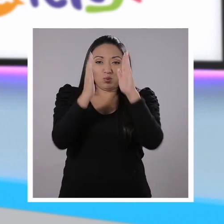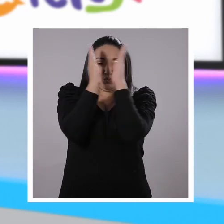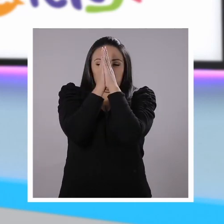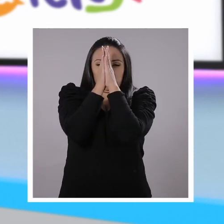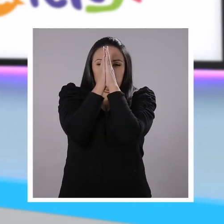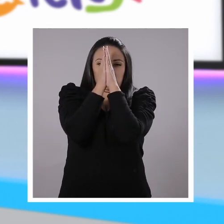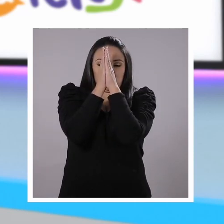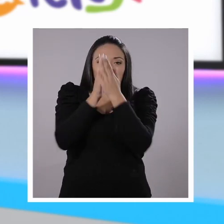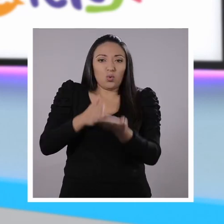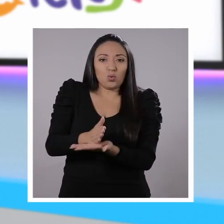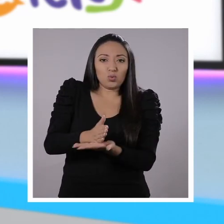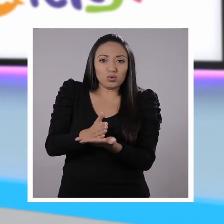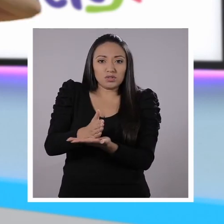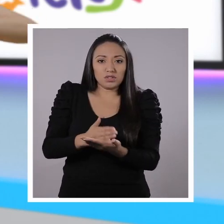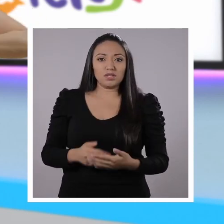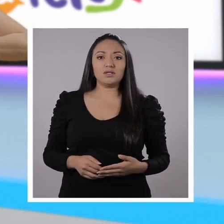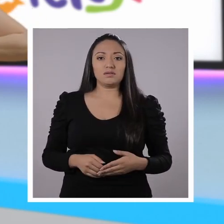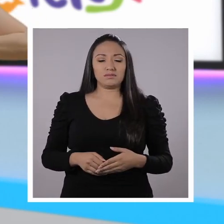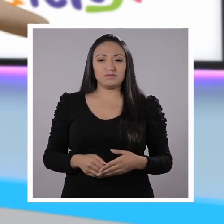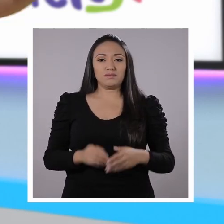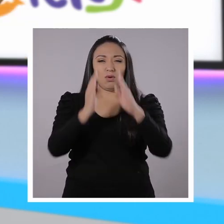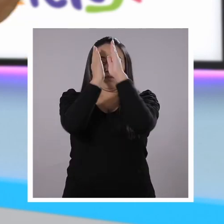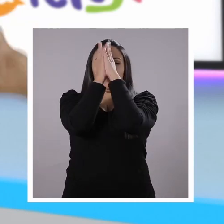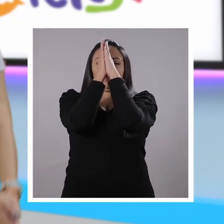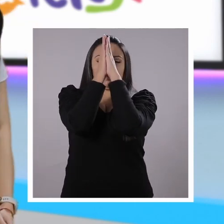alargado. Eso. Para cortar. Y también